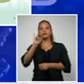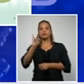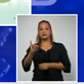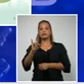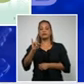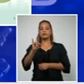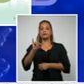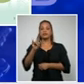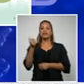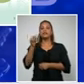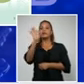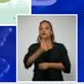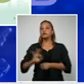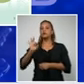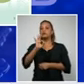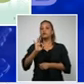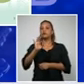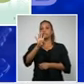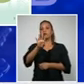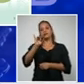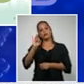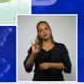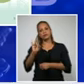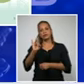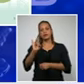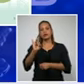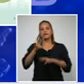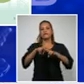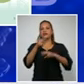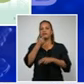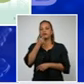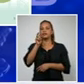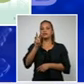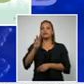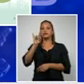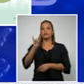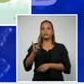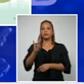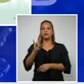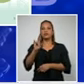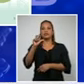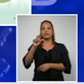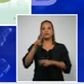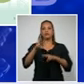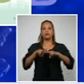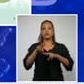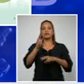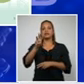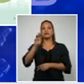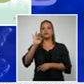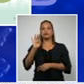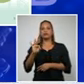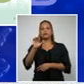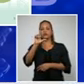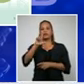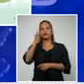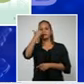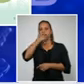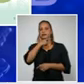10 de octubre 47, La Habana Vieja 39, Centro Habana 38, La Lisa